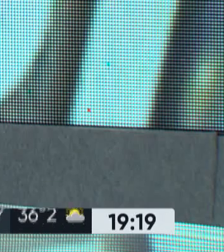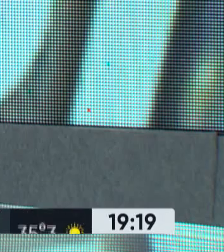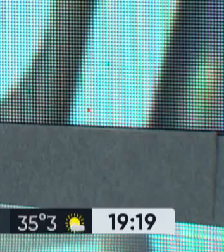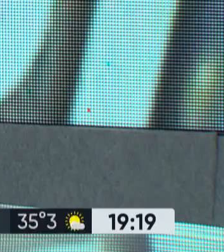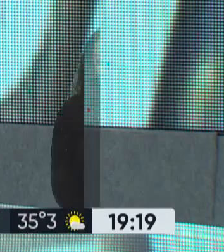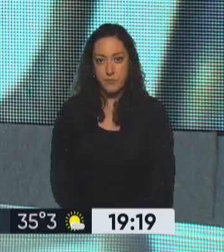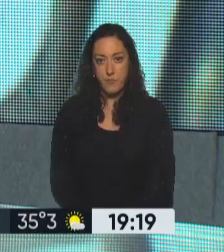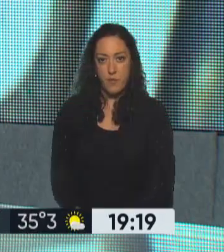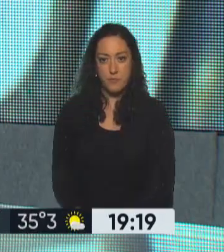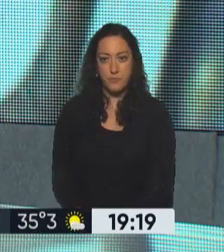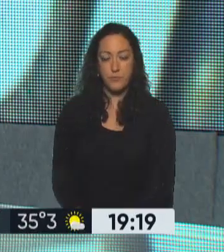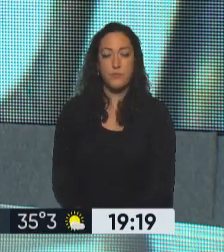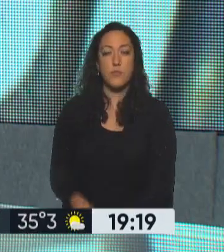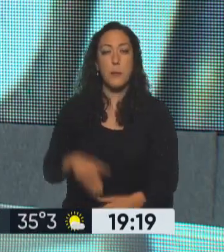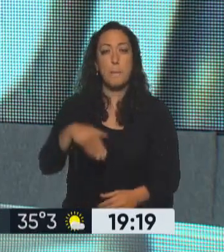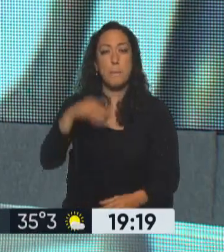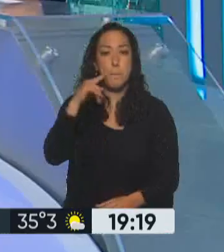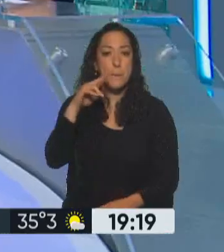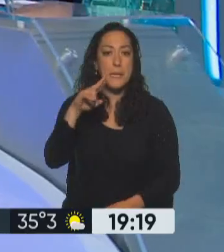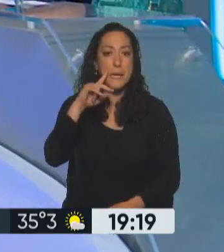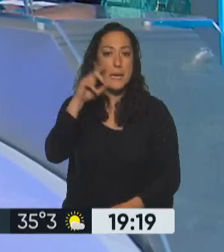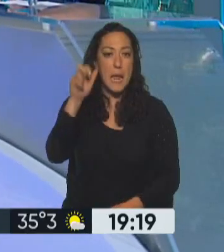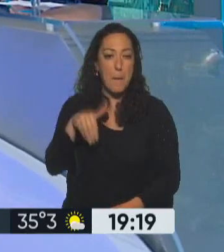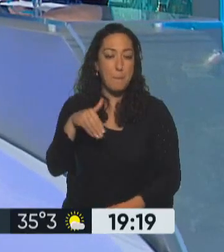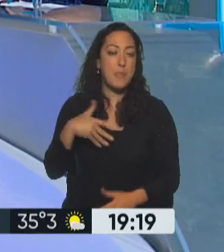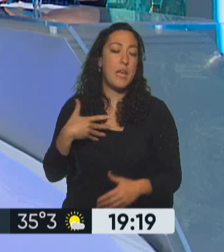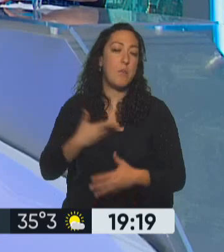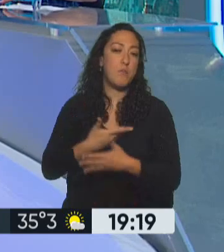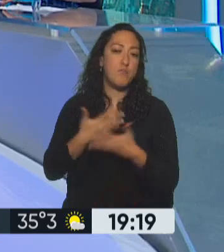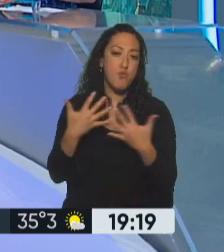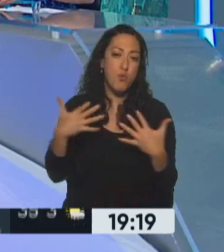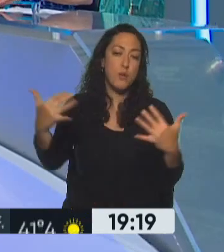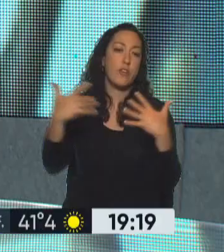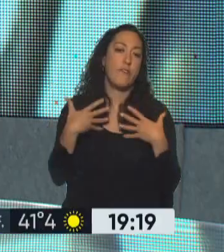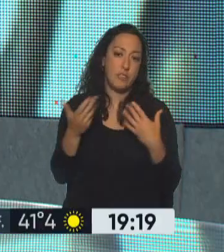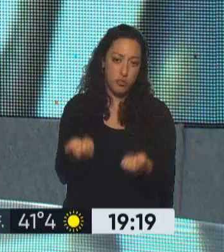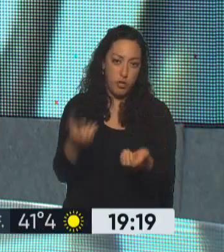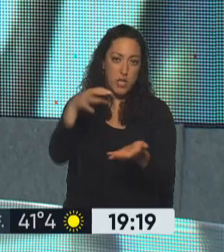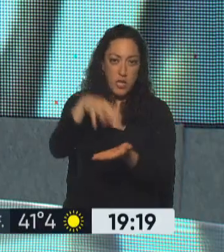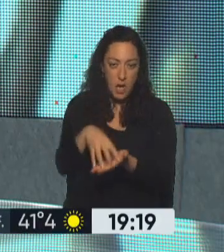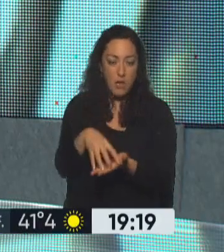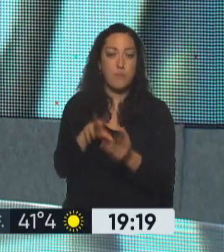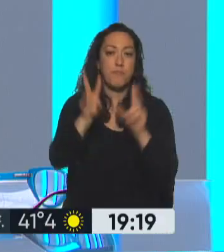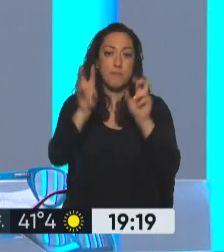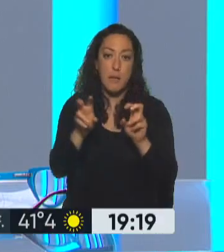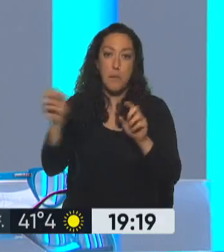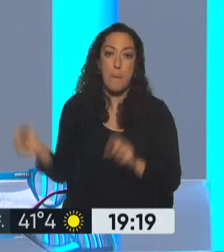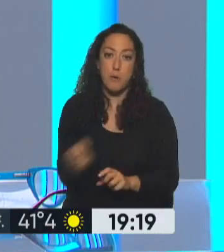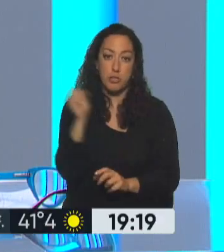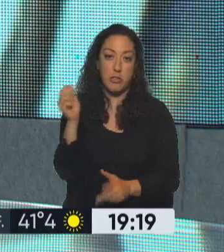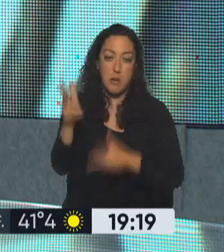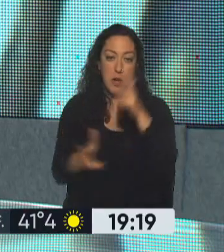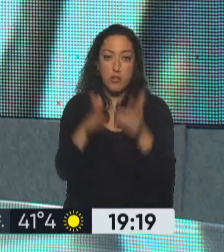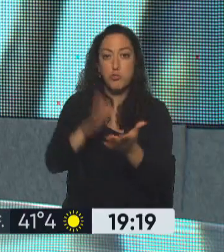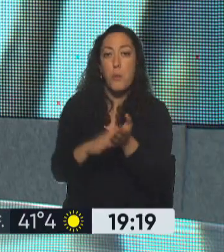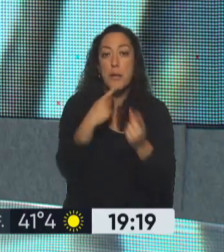estamos de regreso con Miriam lewin bienvenida Miriam de la defensoría del público Cómo estás para hablar de un tema qué tema vamos a hablar un poco de las